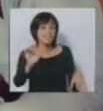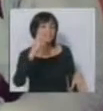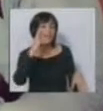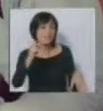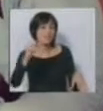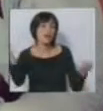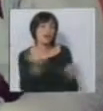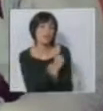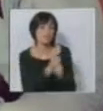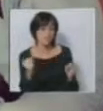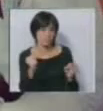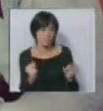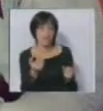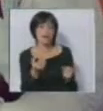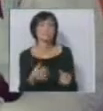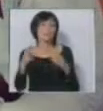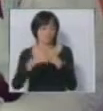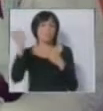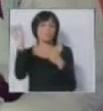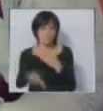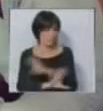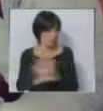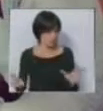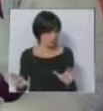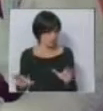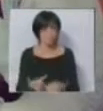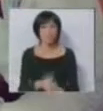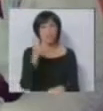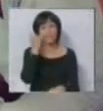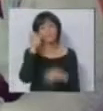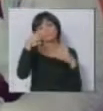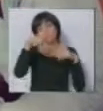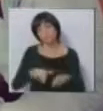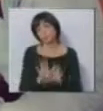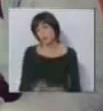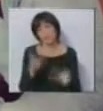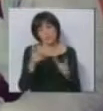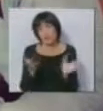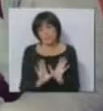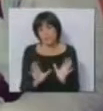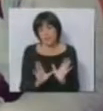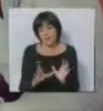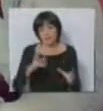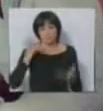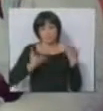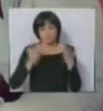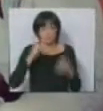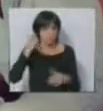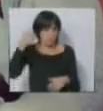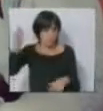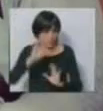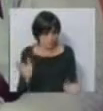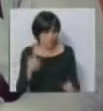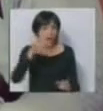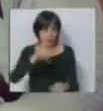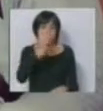confirmar un divorcio, y obviamente que estábamos en feria judicial, y es por eso que en estos días esperan poder acelerar